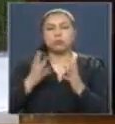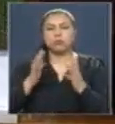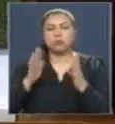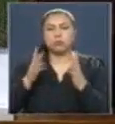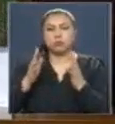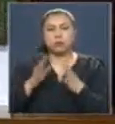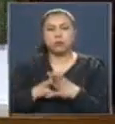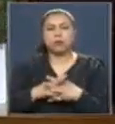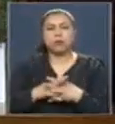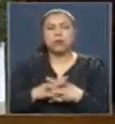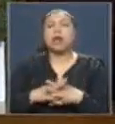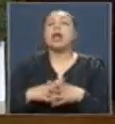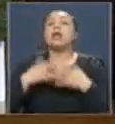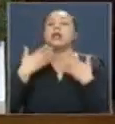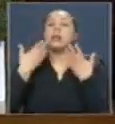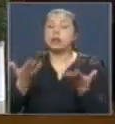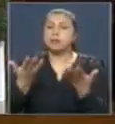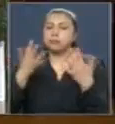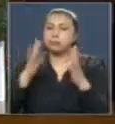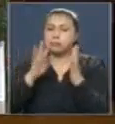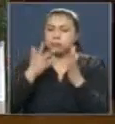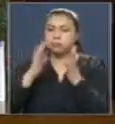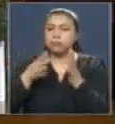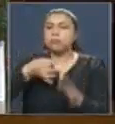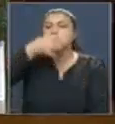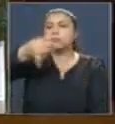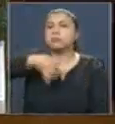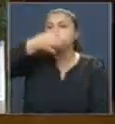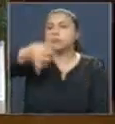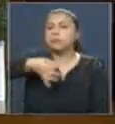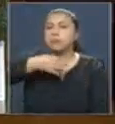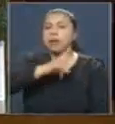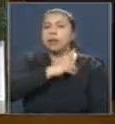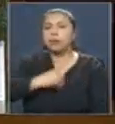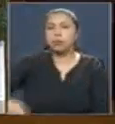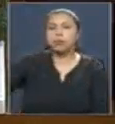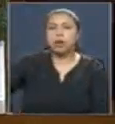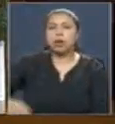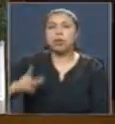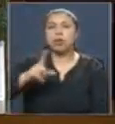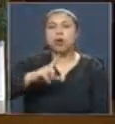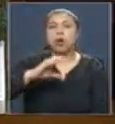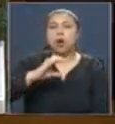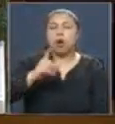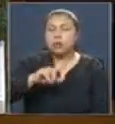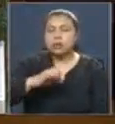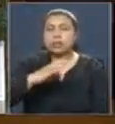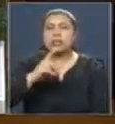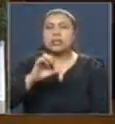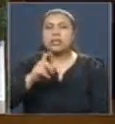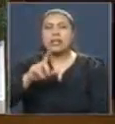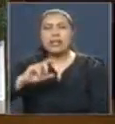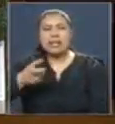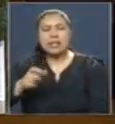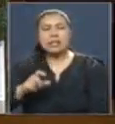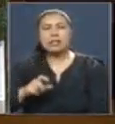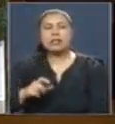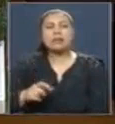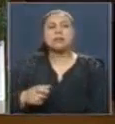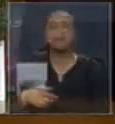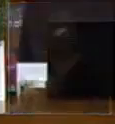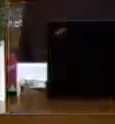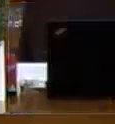Y ha recibido un aplauso por su intervención, diputado Chilling, completando el tiempo del Partido Socialista.